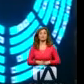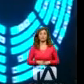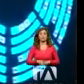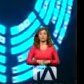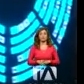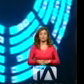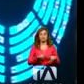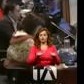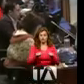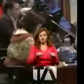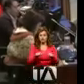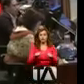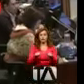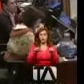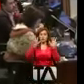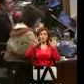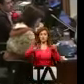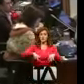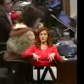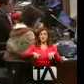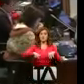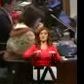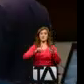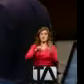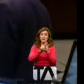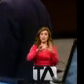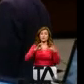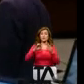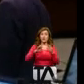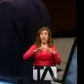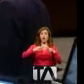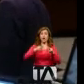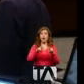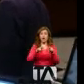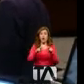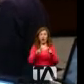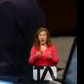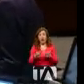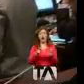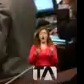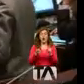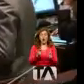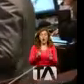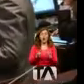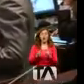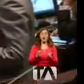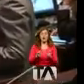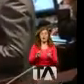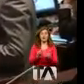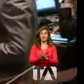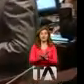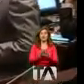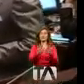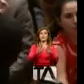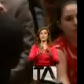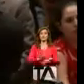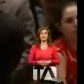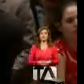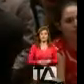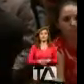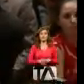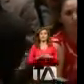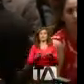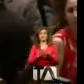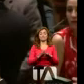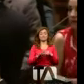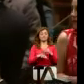de tramitar cerca de 8 meses las reformas a la Ley Orgánica de Comunicación, este cuerpo legal deja la Asamblea Nacional tras varios